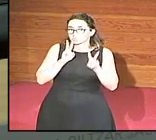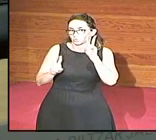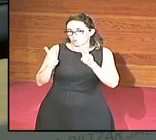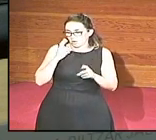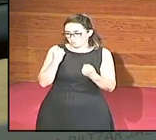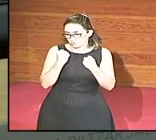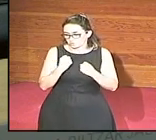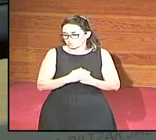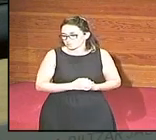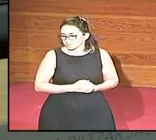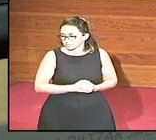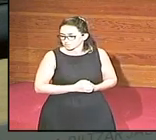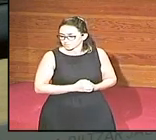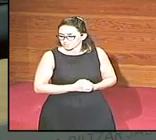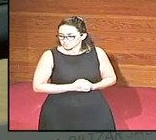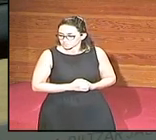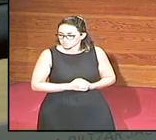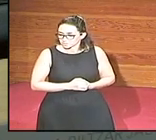dos por uno.